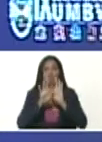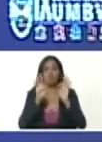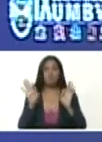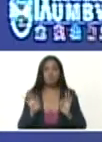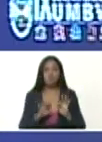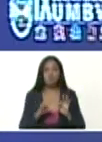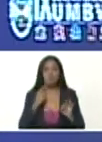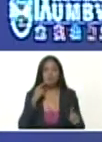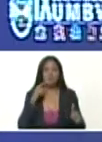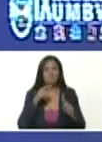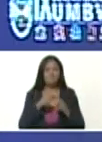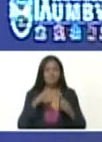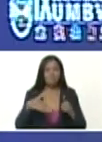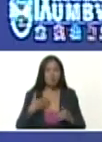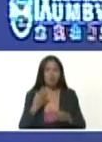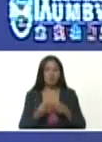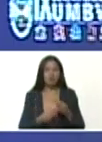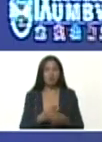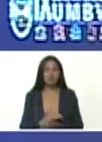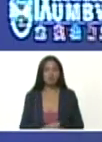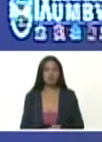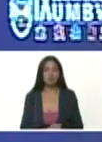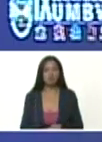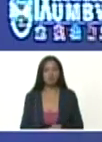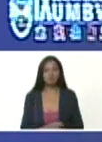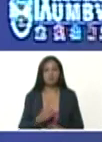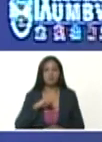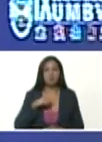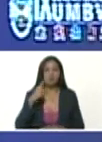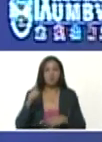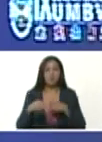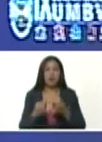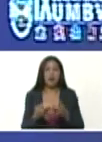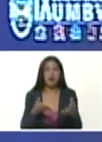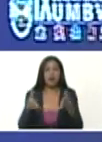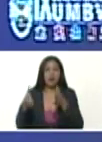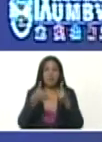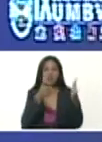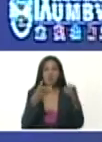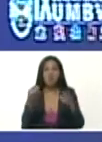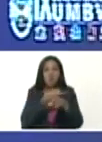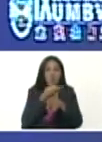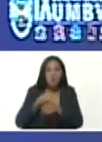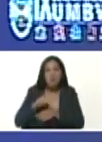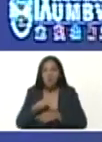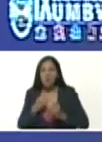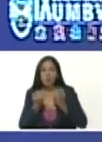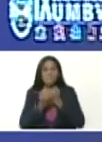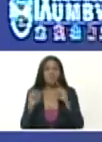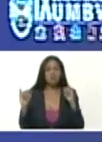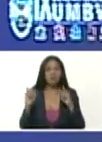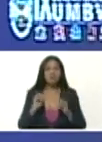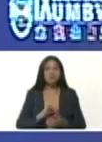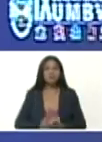de definición de lo que después fue un camino de búsqueda de la independencia.